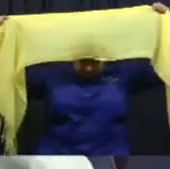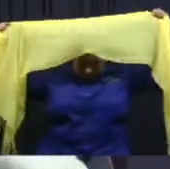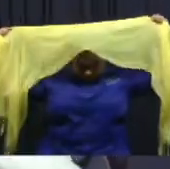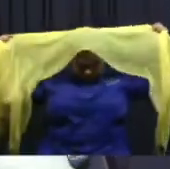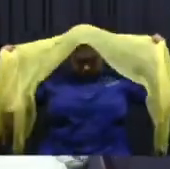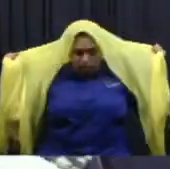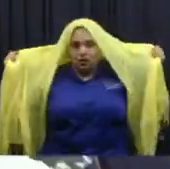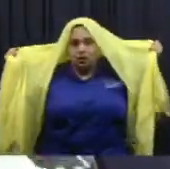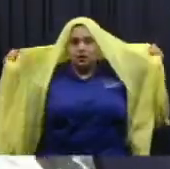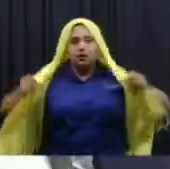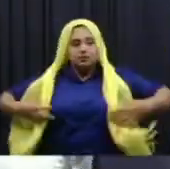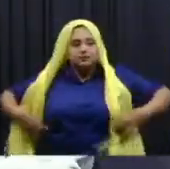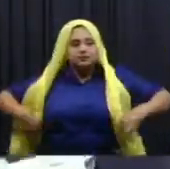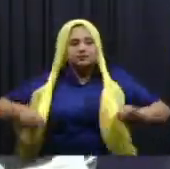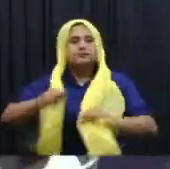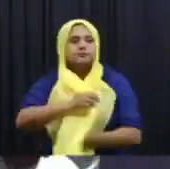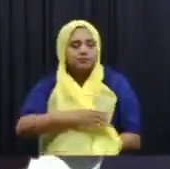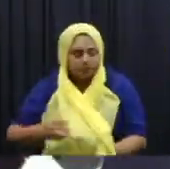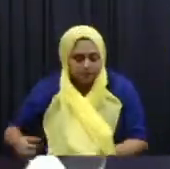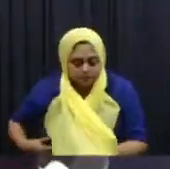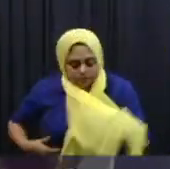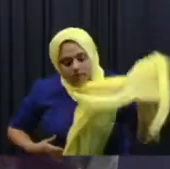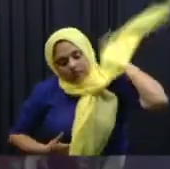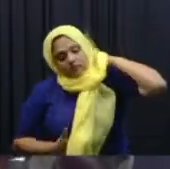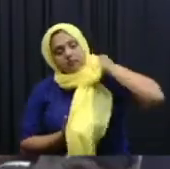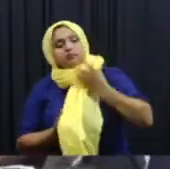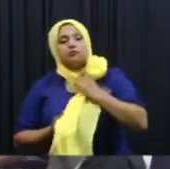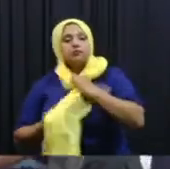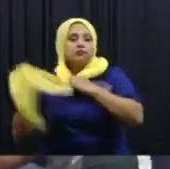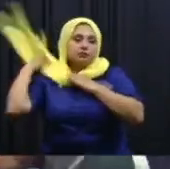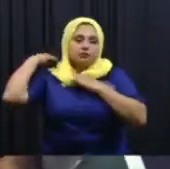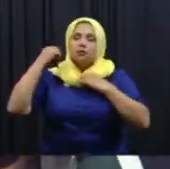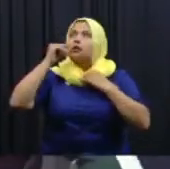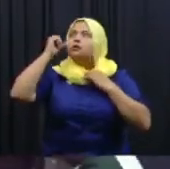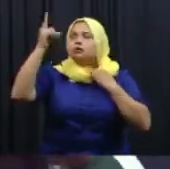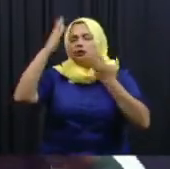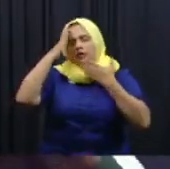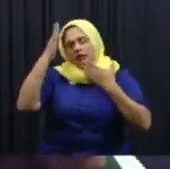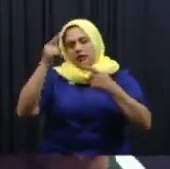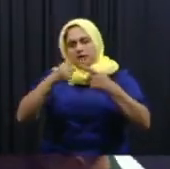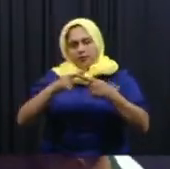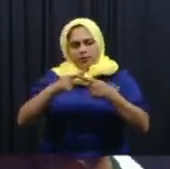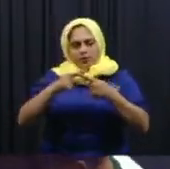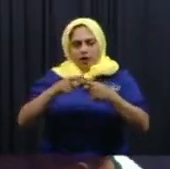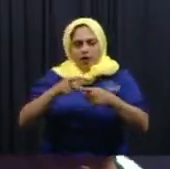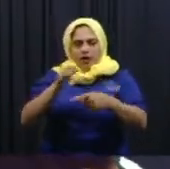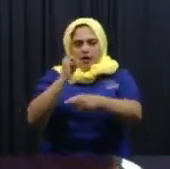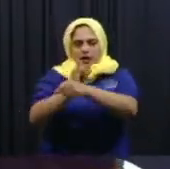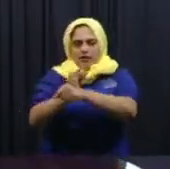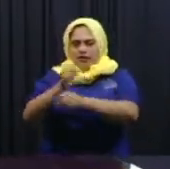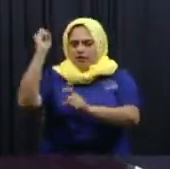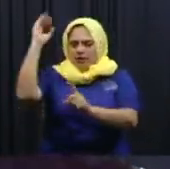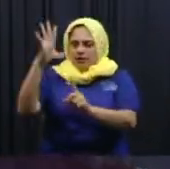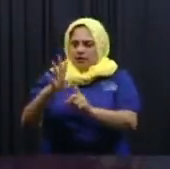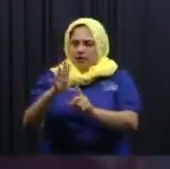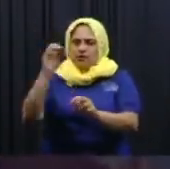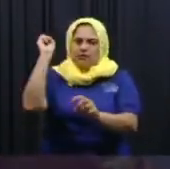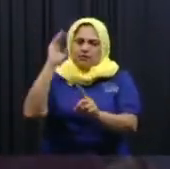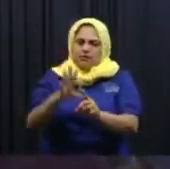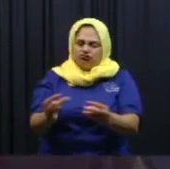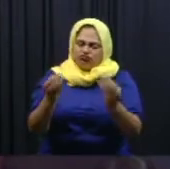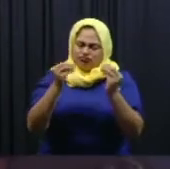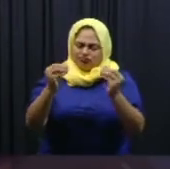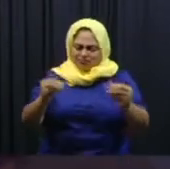señor te doy gracias por este pueblo bendito señor te ruego que los bendigas abundantemente